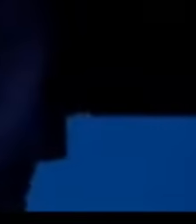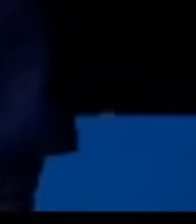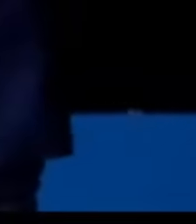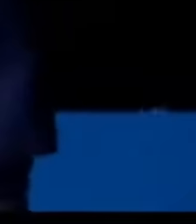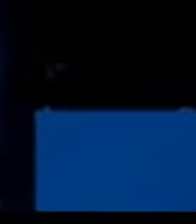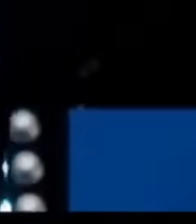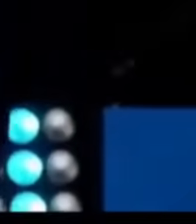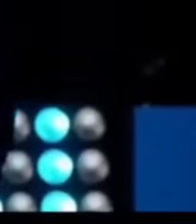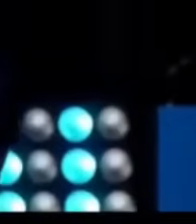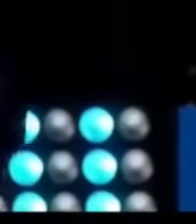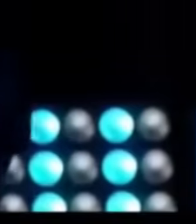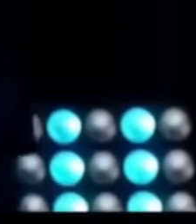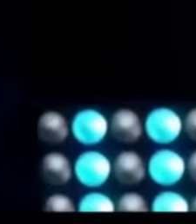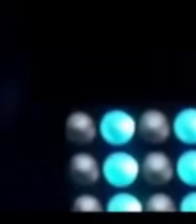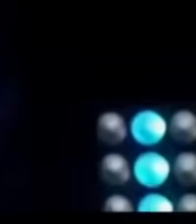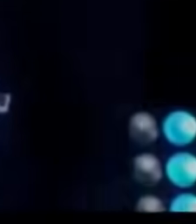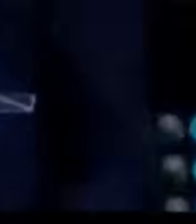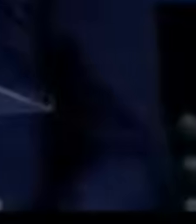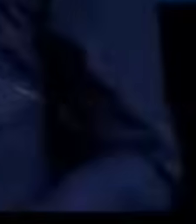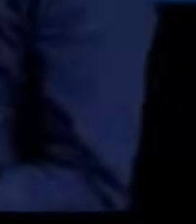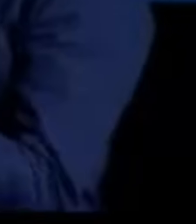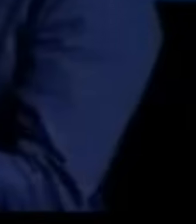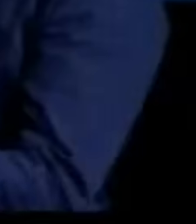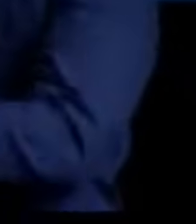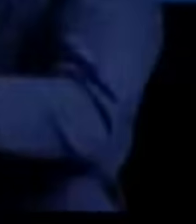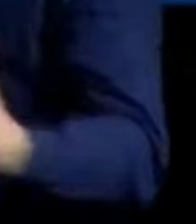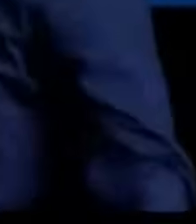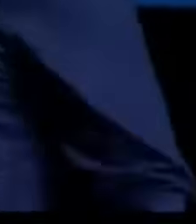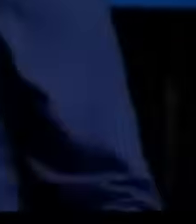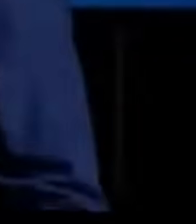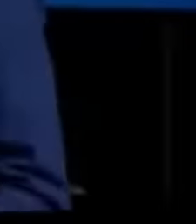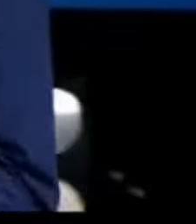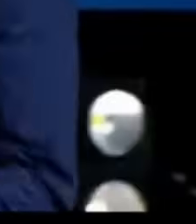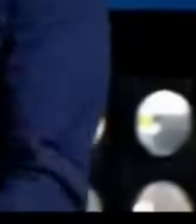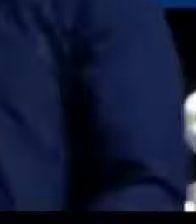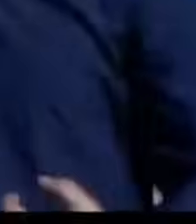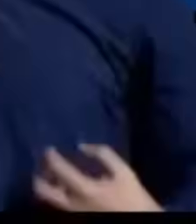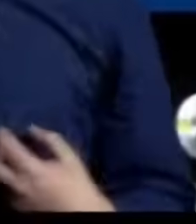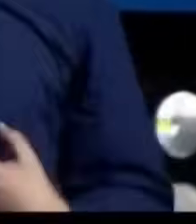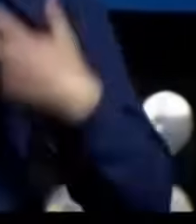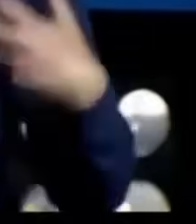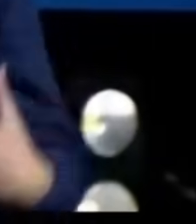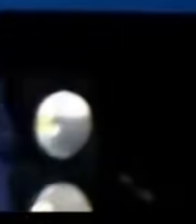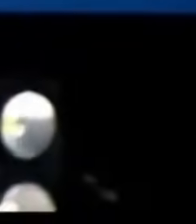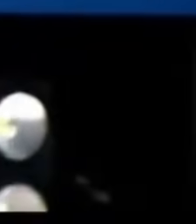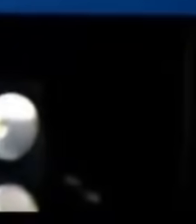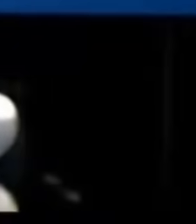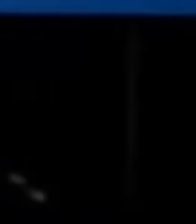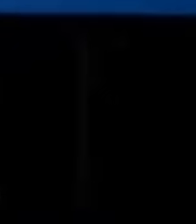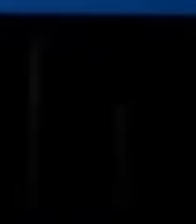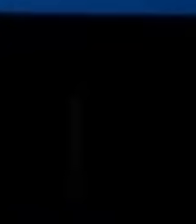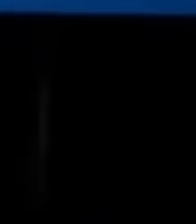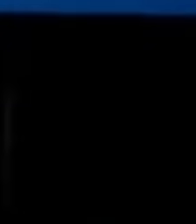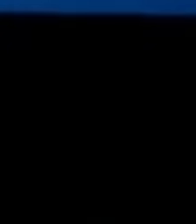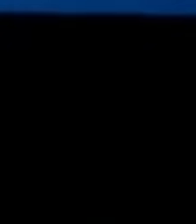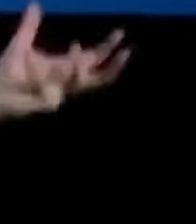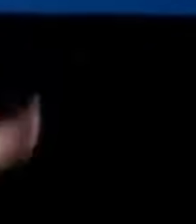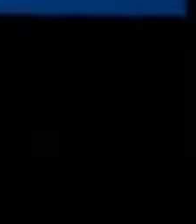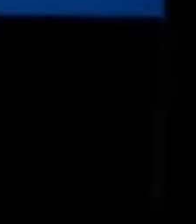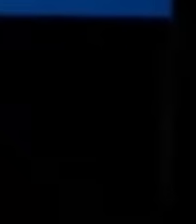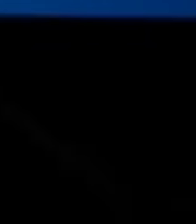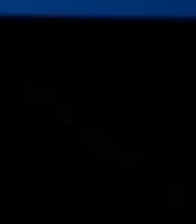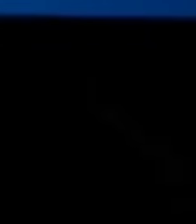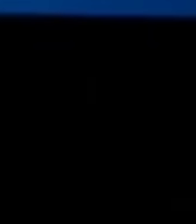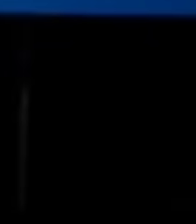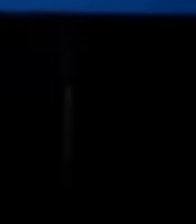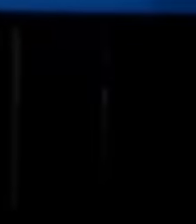Se entregó. A Jesús no lo mataron los judíos, no lo mataron los romanos. Jesús entregó voluntariamente su